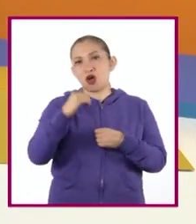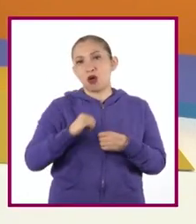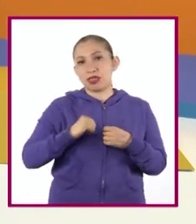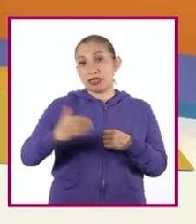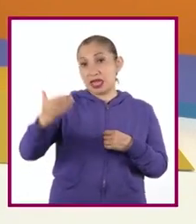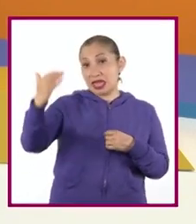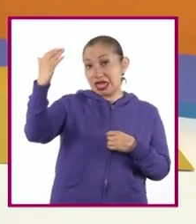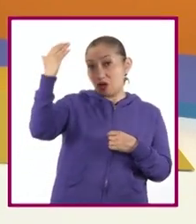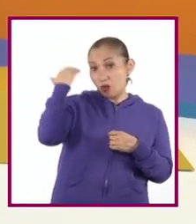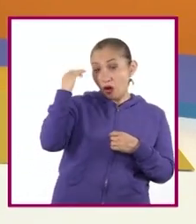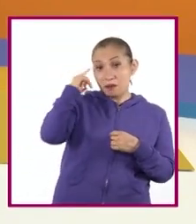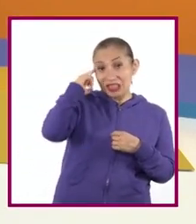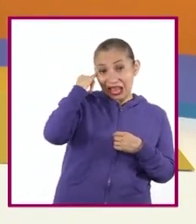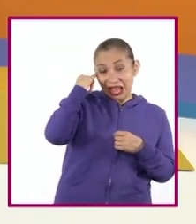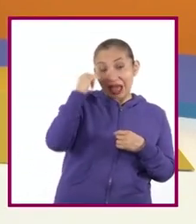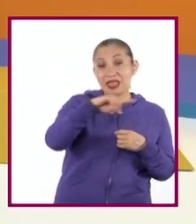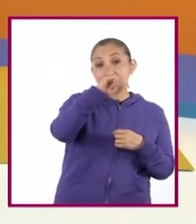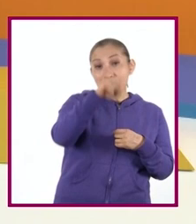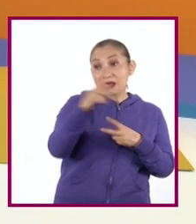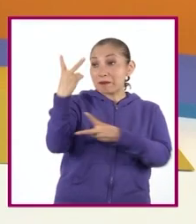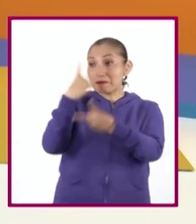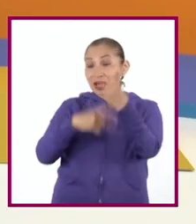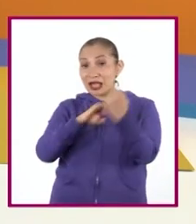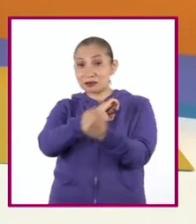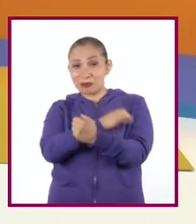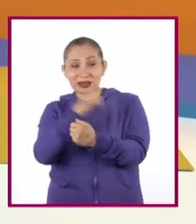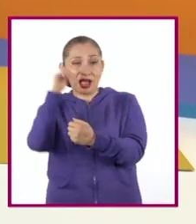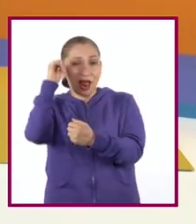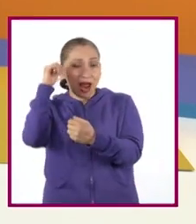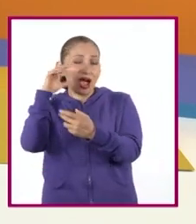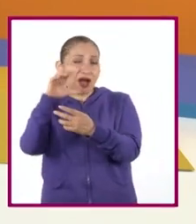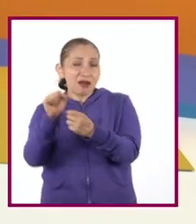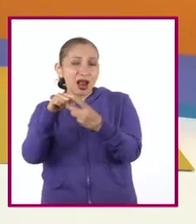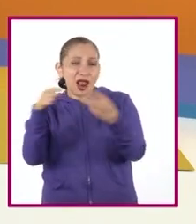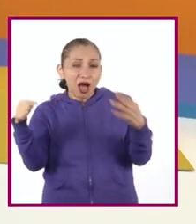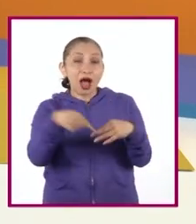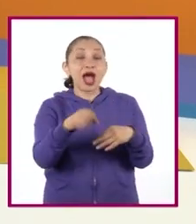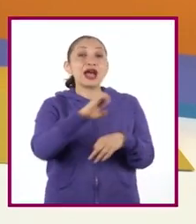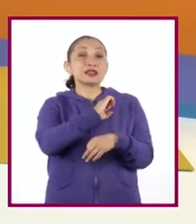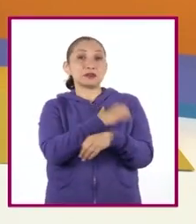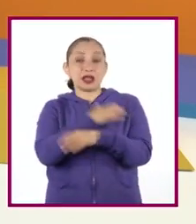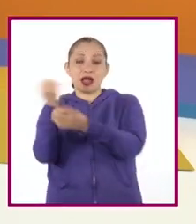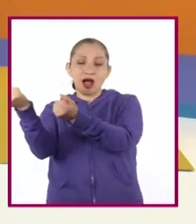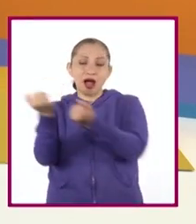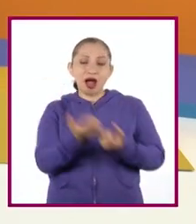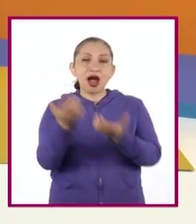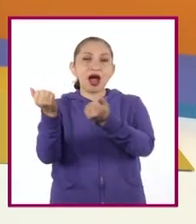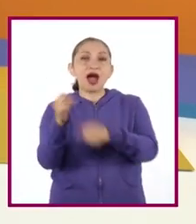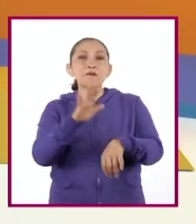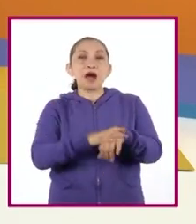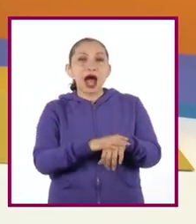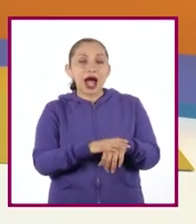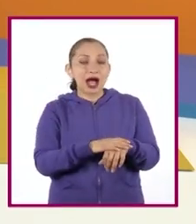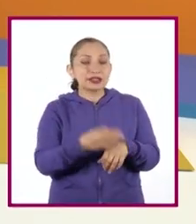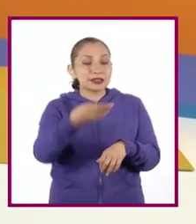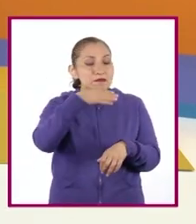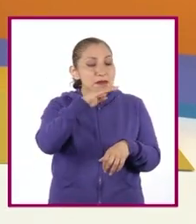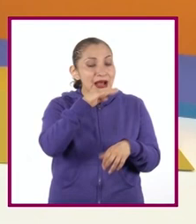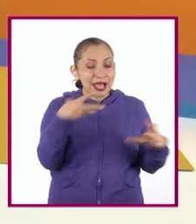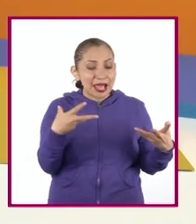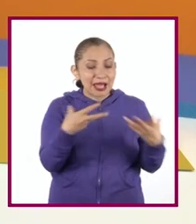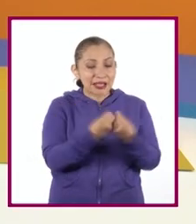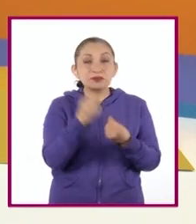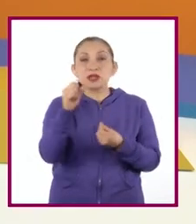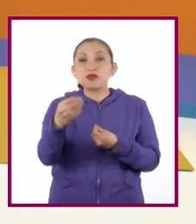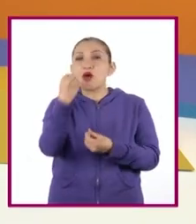antiguo. A partir del intercambio cultural, los españoles comenzaron a incorporarlo como parte de